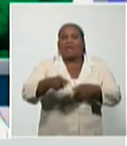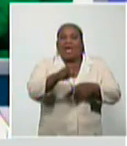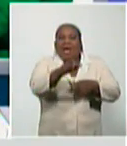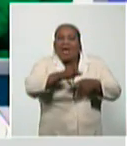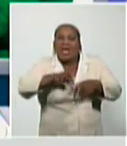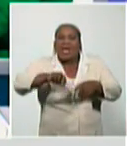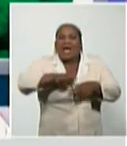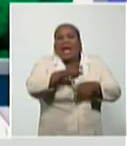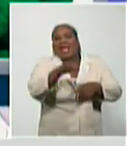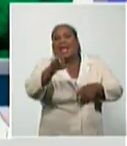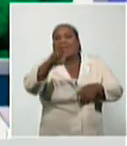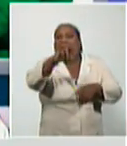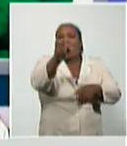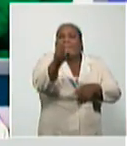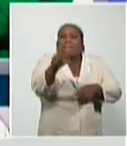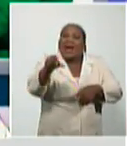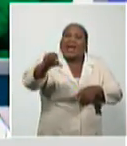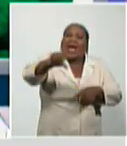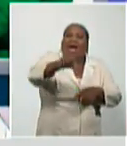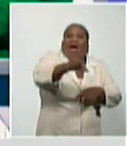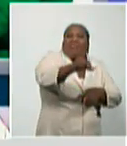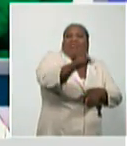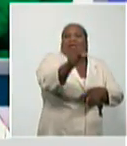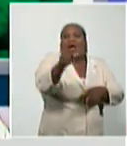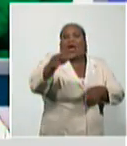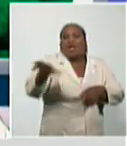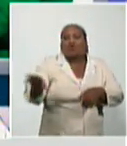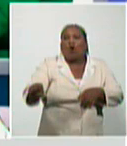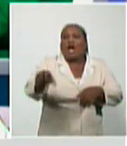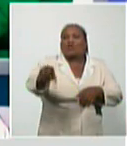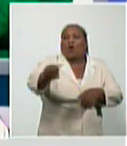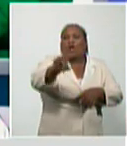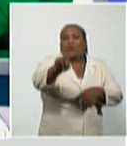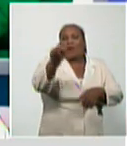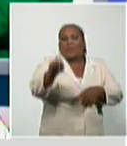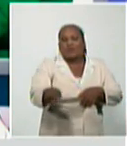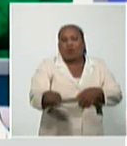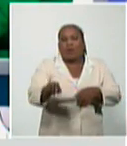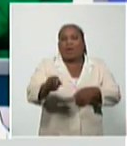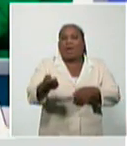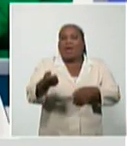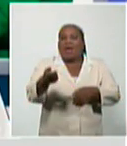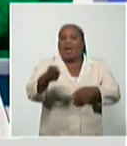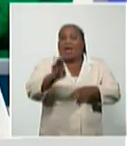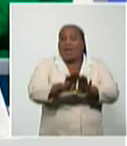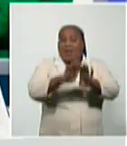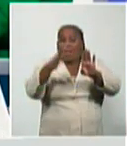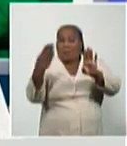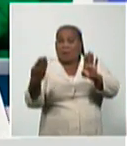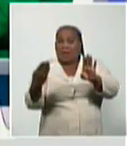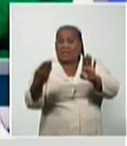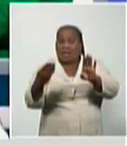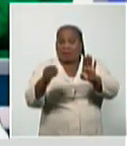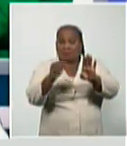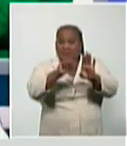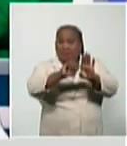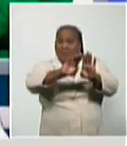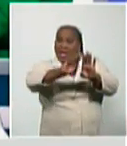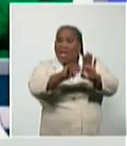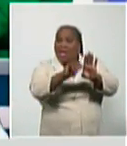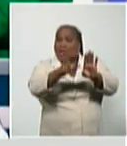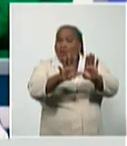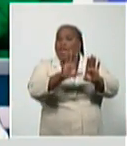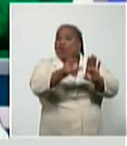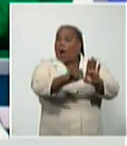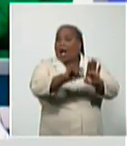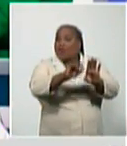corresponde, los pomos estos de abrir las puertas, o sea, no es que todo lo hace el personal